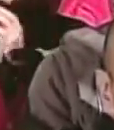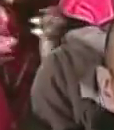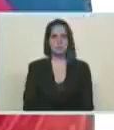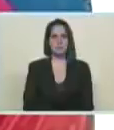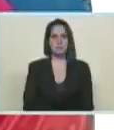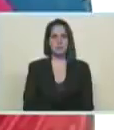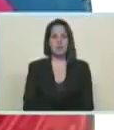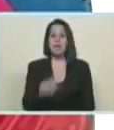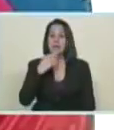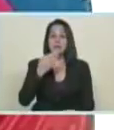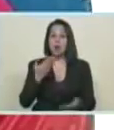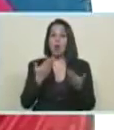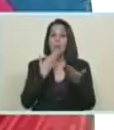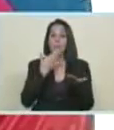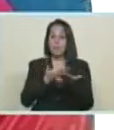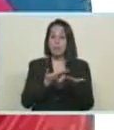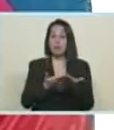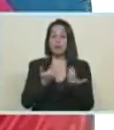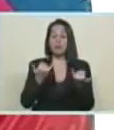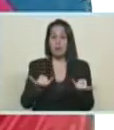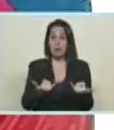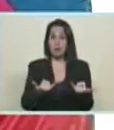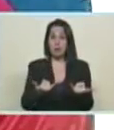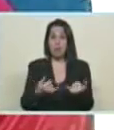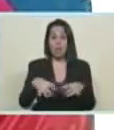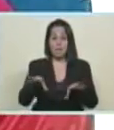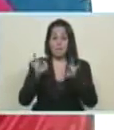Se los pido de manera muy especial.